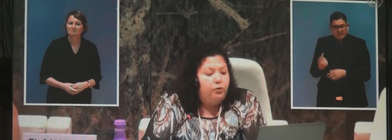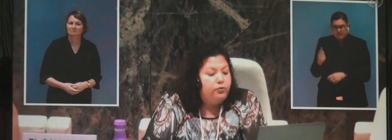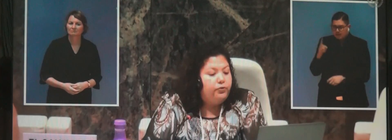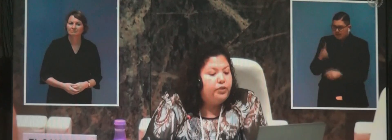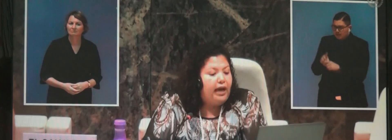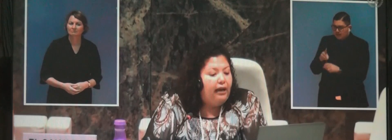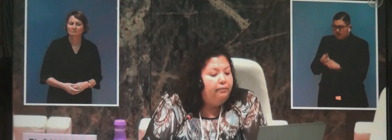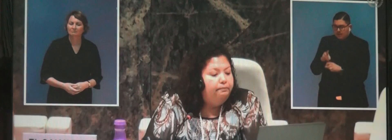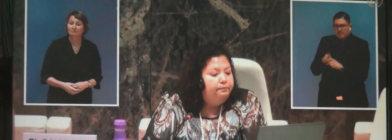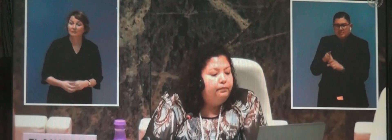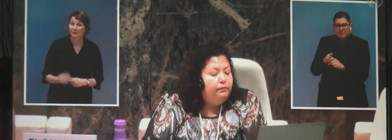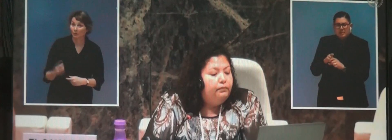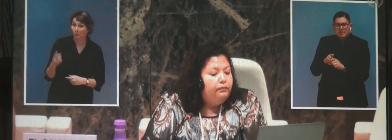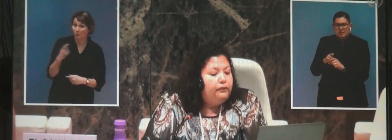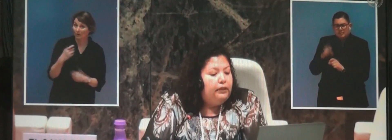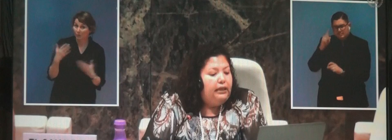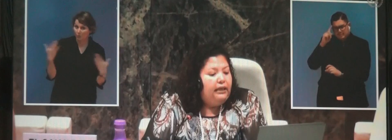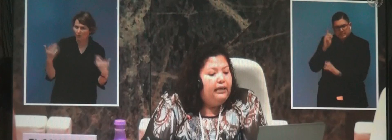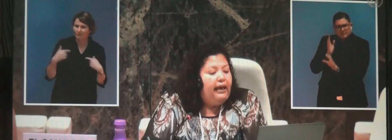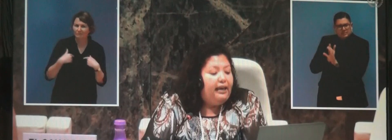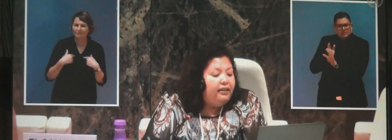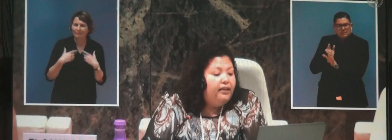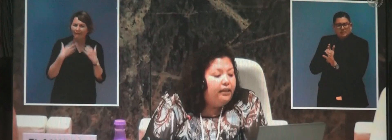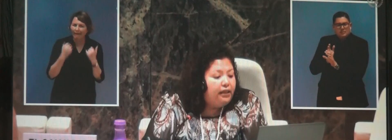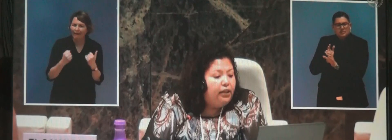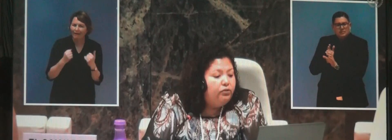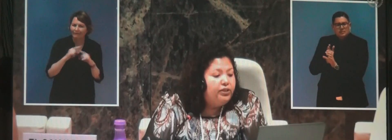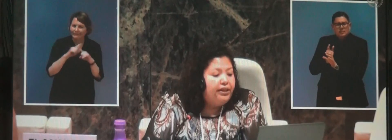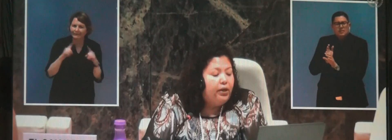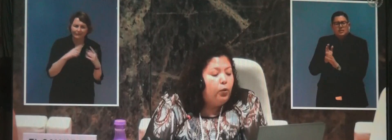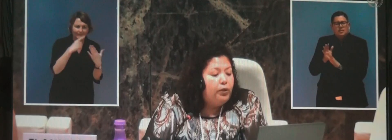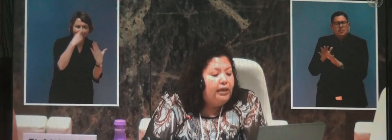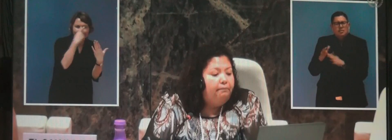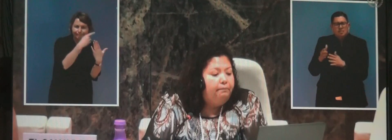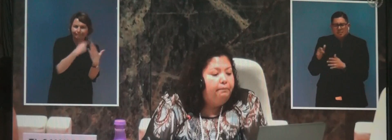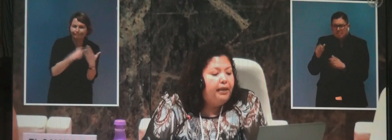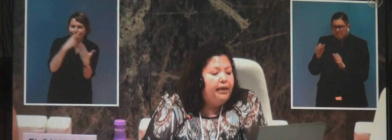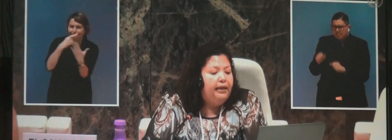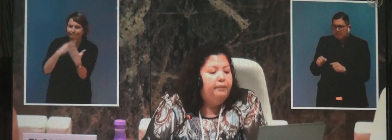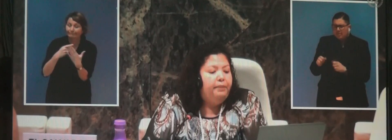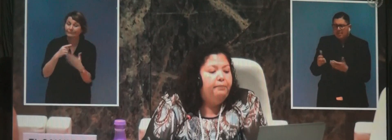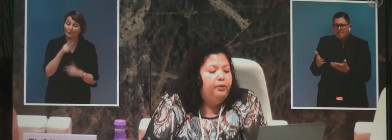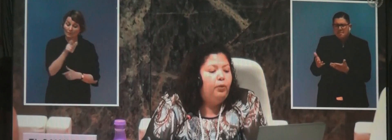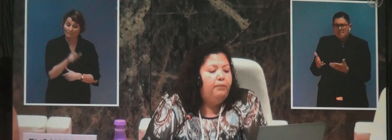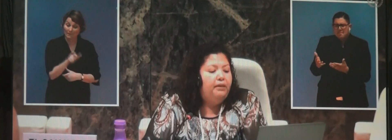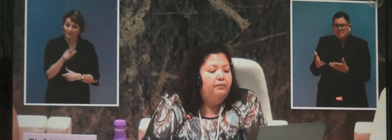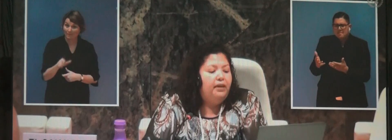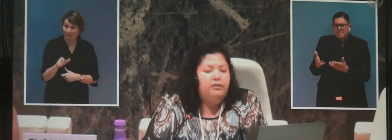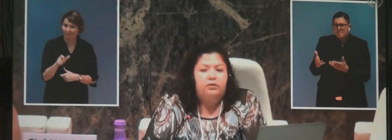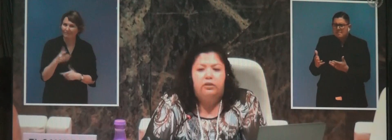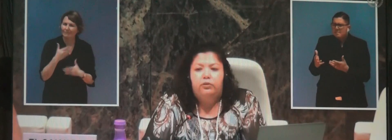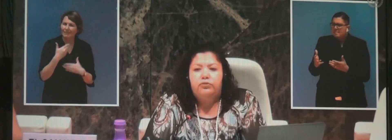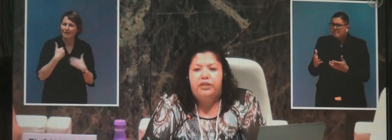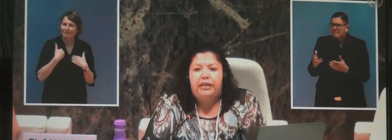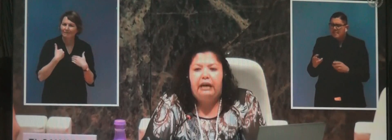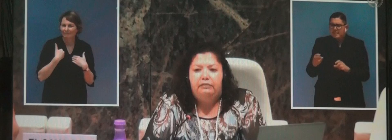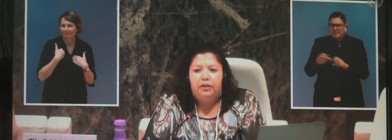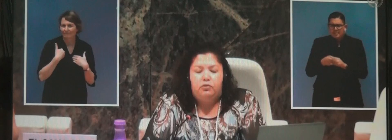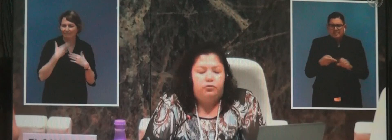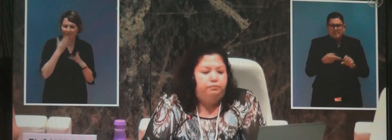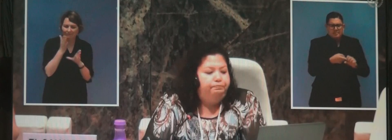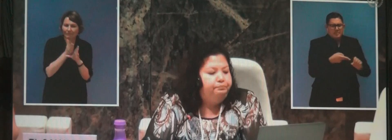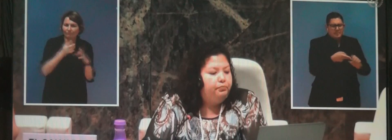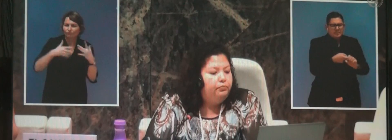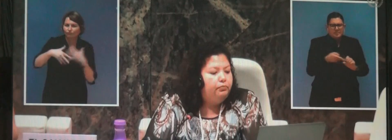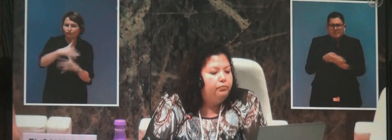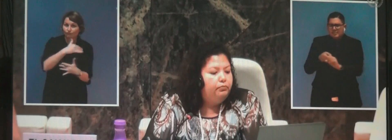discapacidad psicosocial que hayan delinquido se recluyan perpetuamente en centros